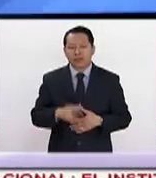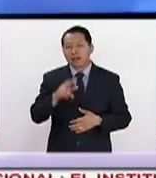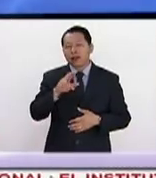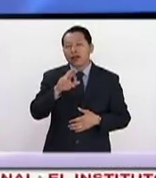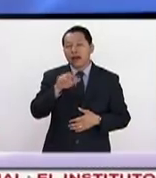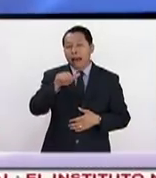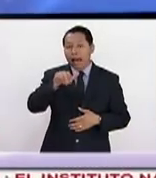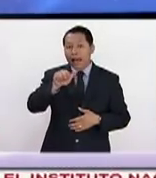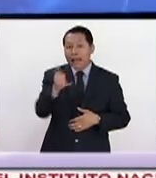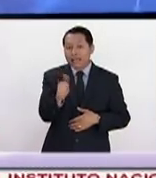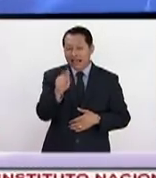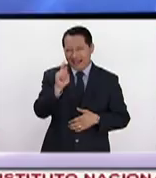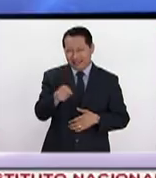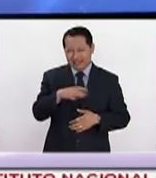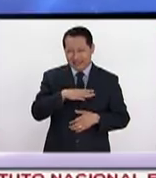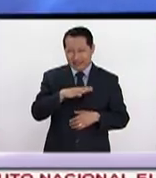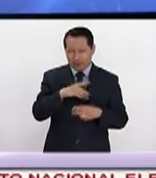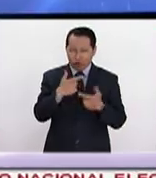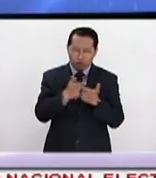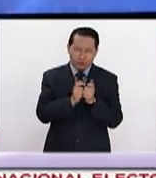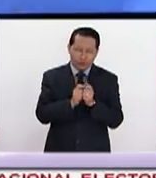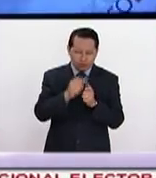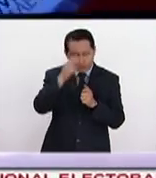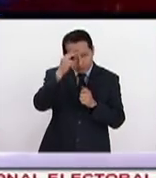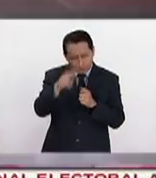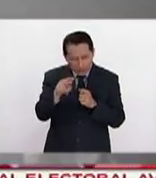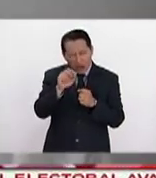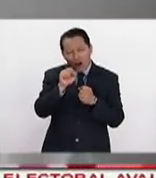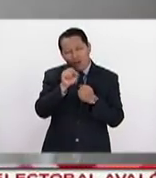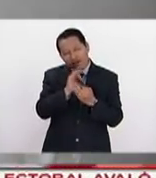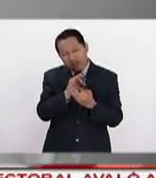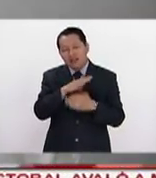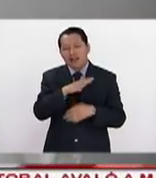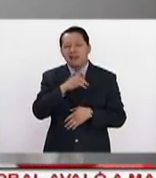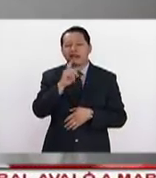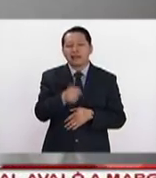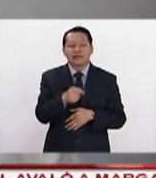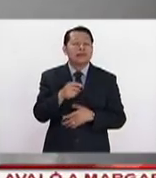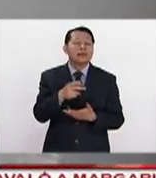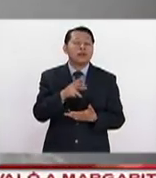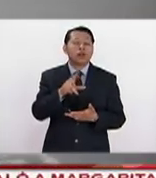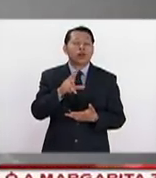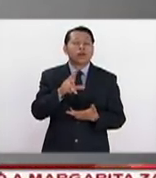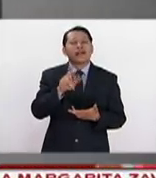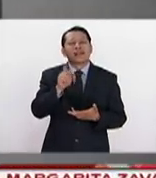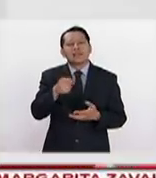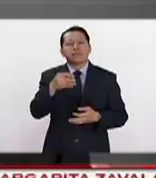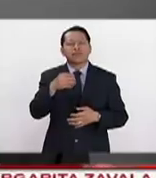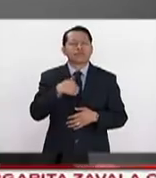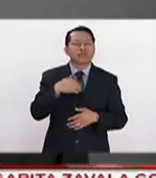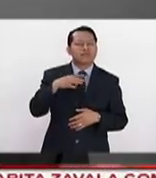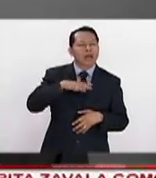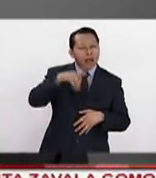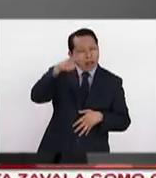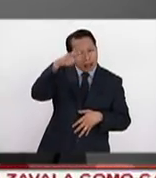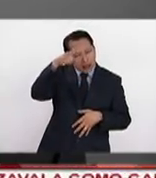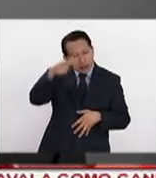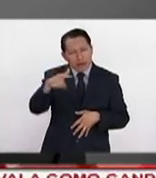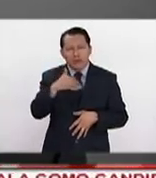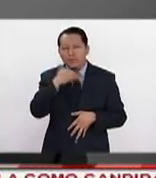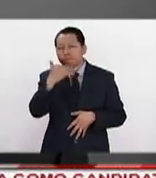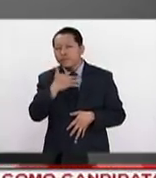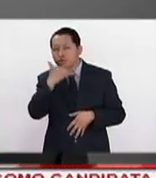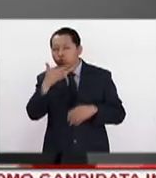Ricardo Anaya, candidato presidencial por la Coalición por México al Frente, pidió no hacer juicios anticipados sobre las presuntas irregularidades